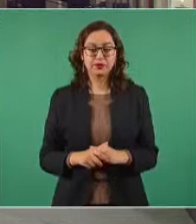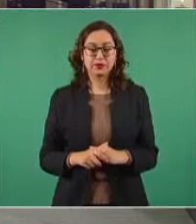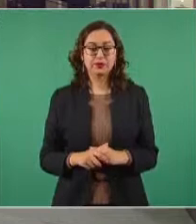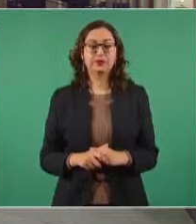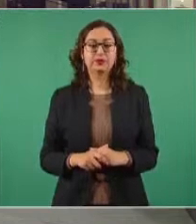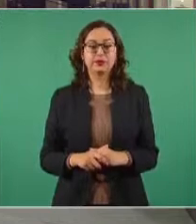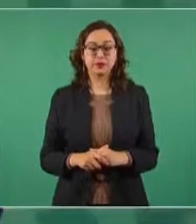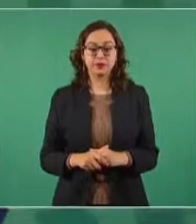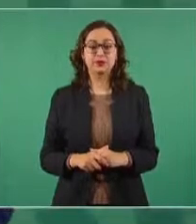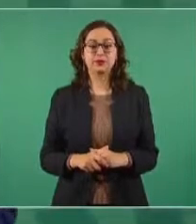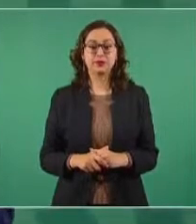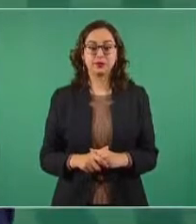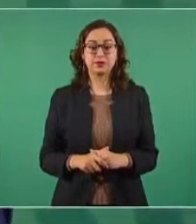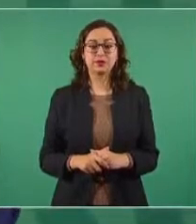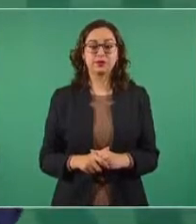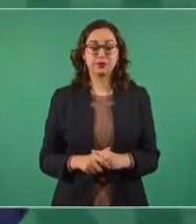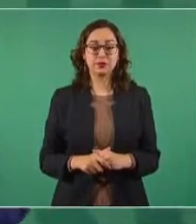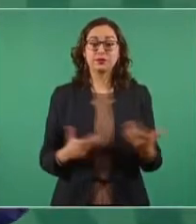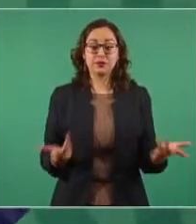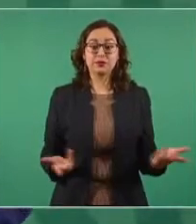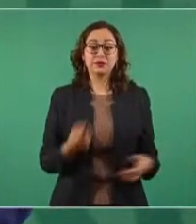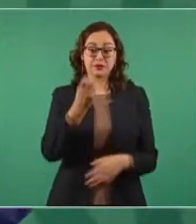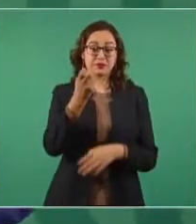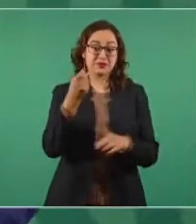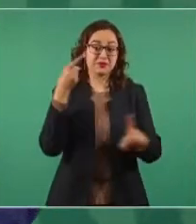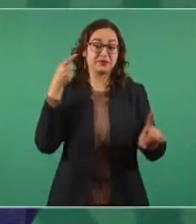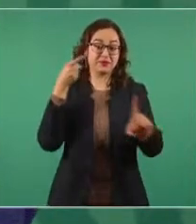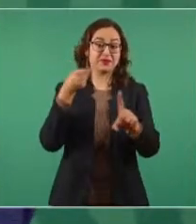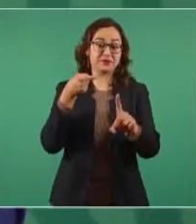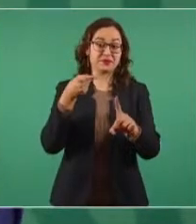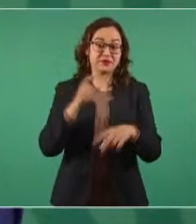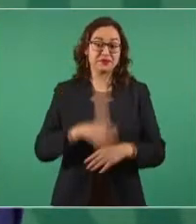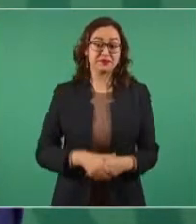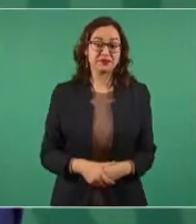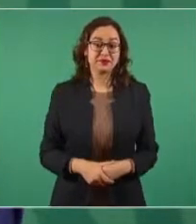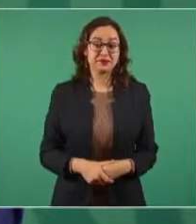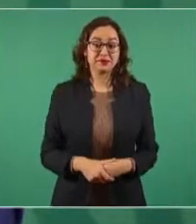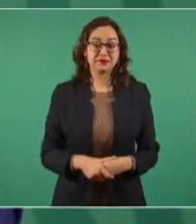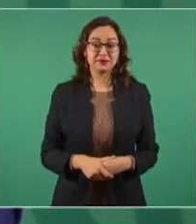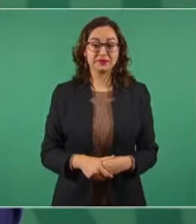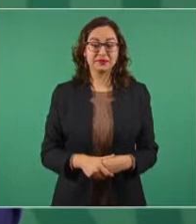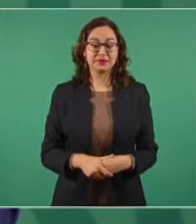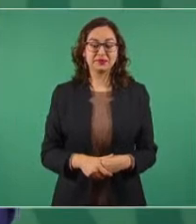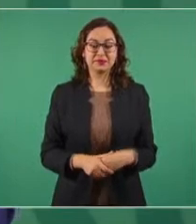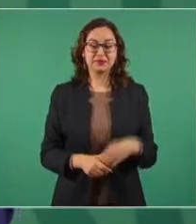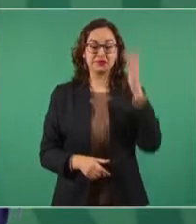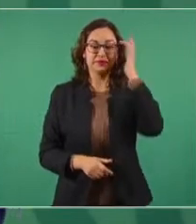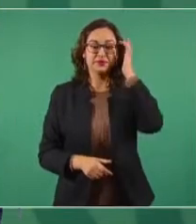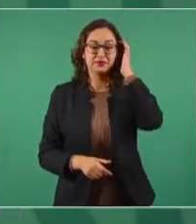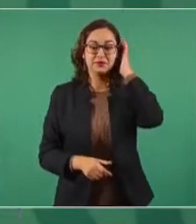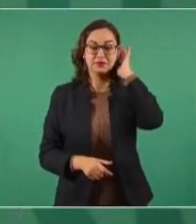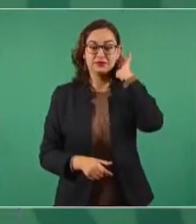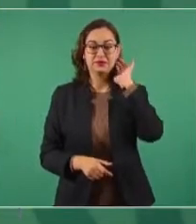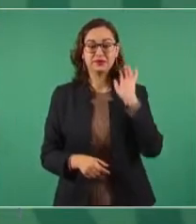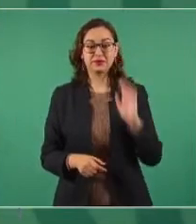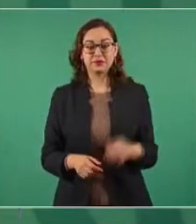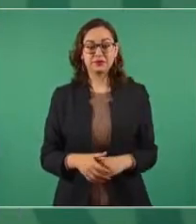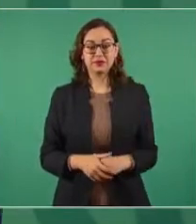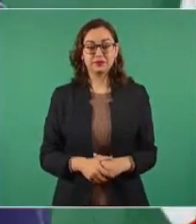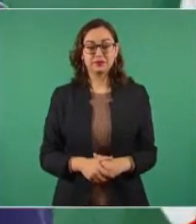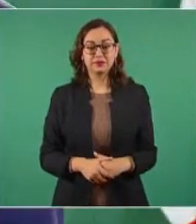si no puede ser el propósito no cuanto mismos nosotros